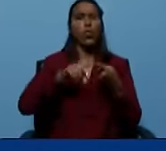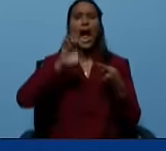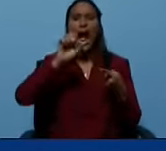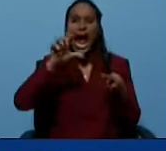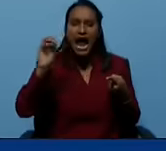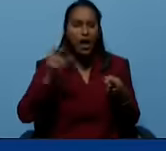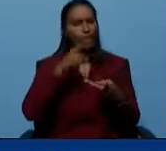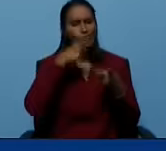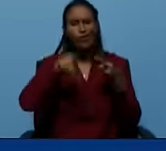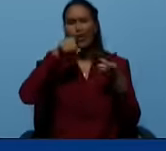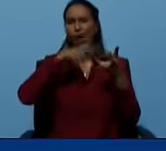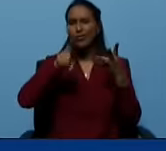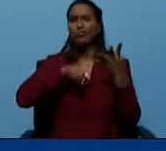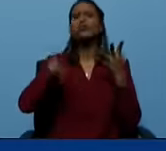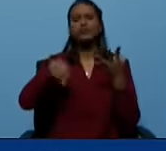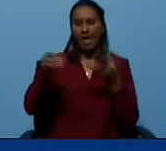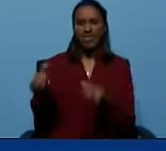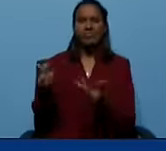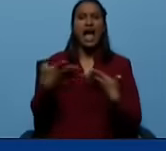dale, entréganos Venezuela.